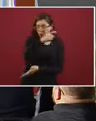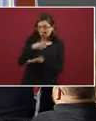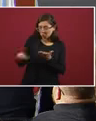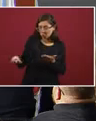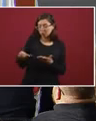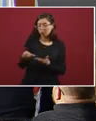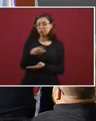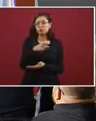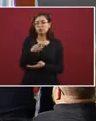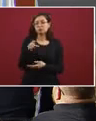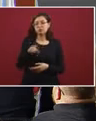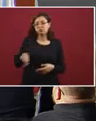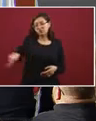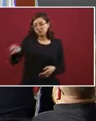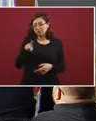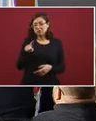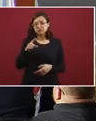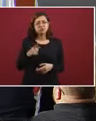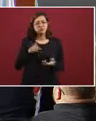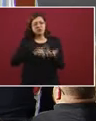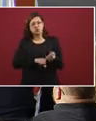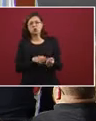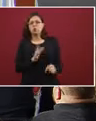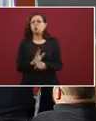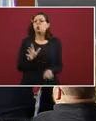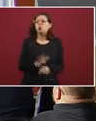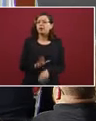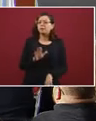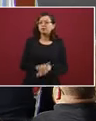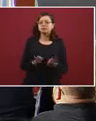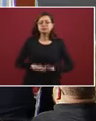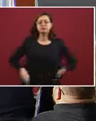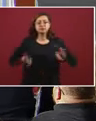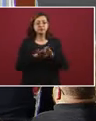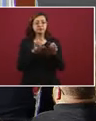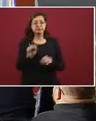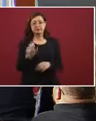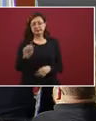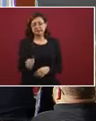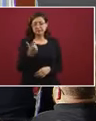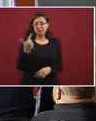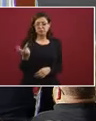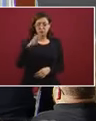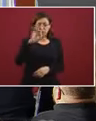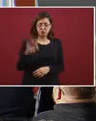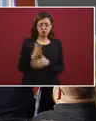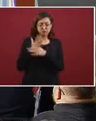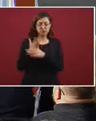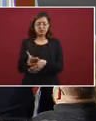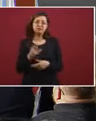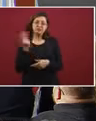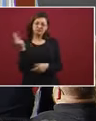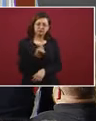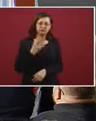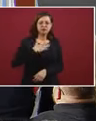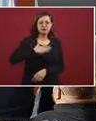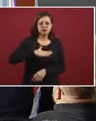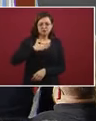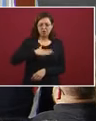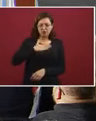qué era lo que más les interesaba de una gasolinera, y el 67% habló de los baños y las condiciones de los